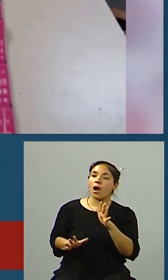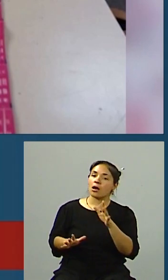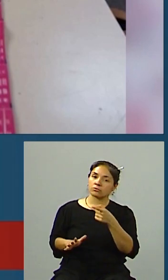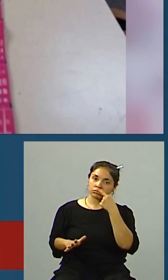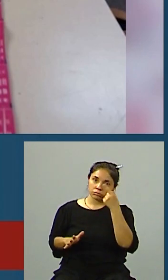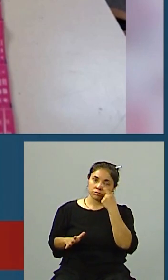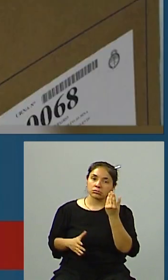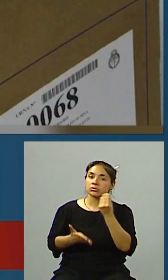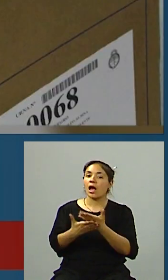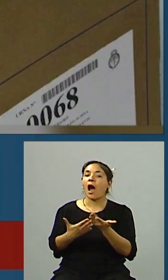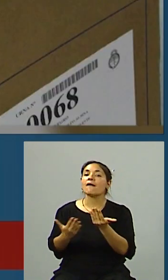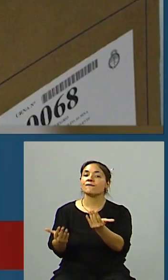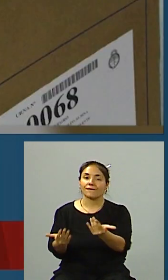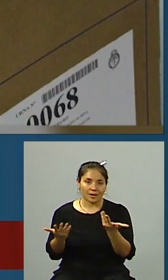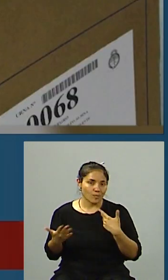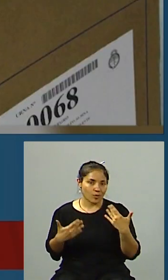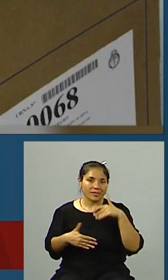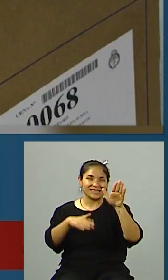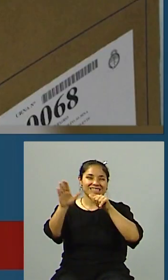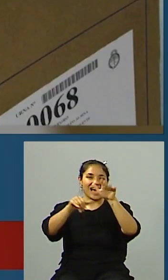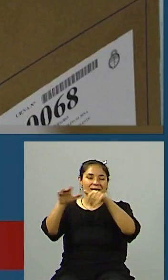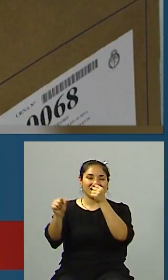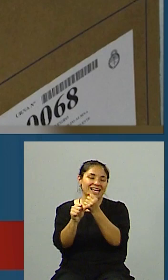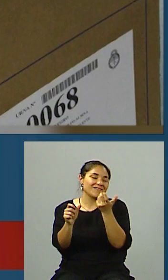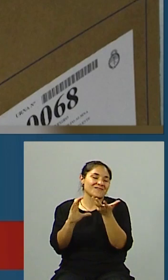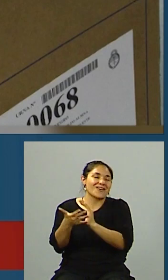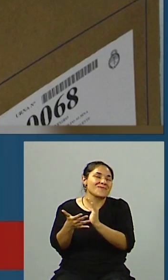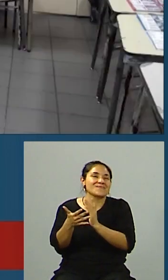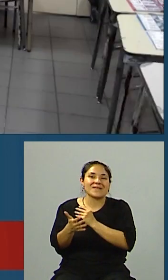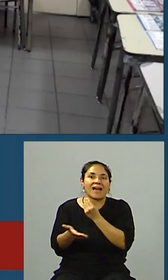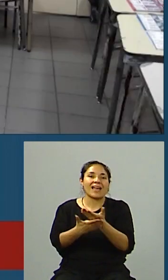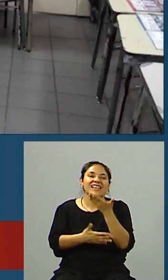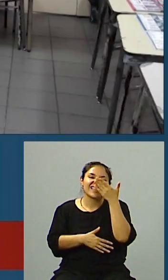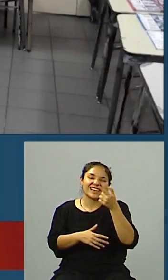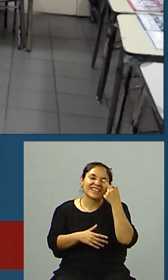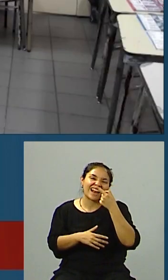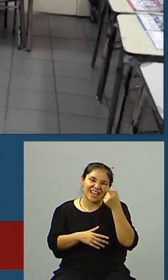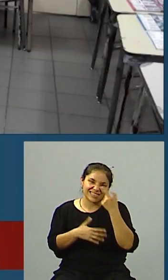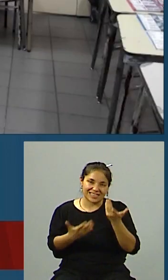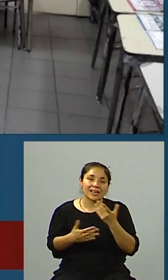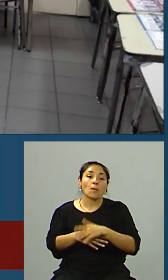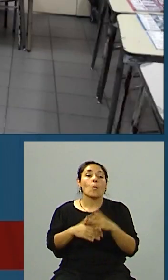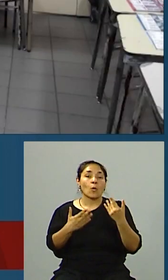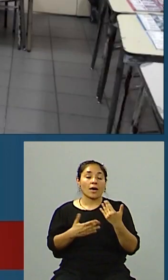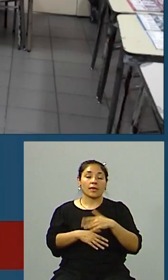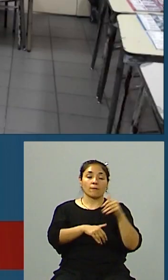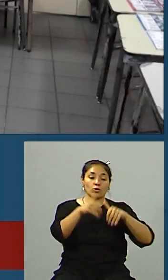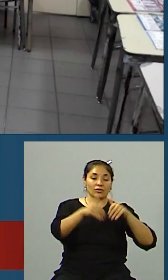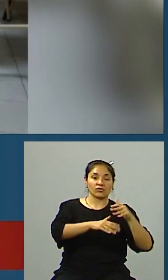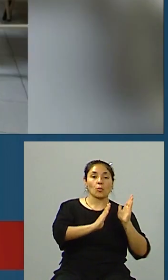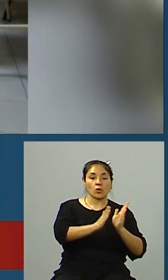imagino que no vamos a tener grandes inconvenientes. Por suerte tenemos un proceso electoral que tiene muchas cosas para